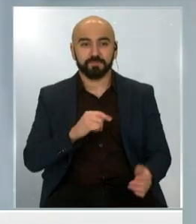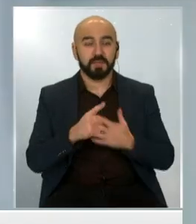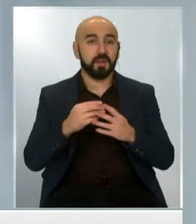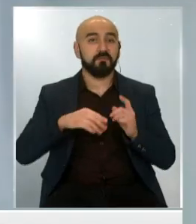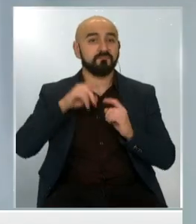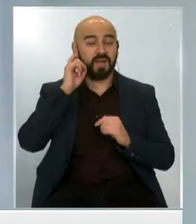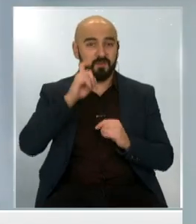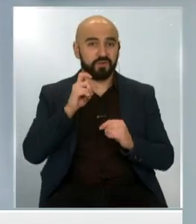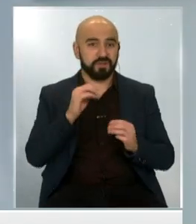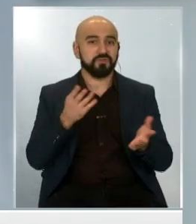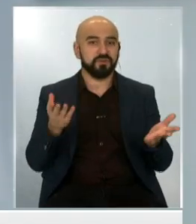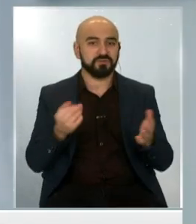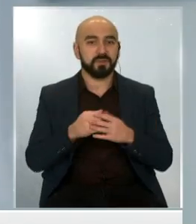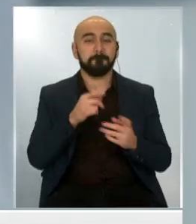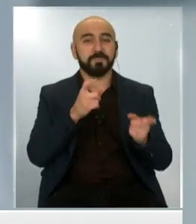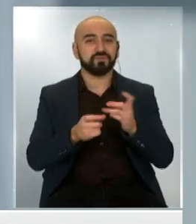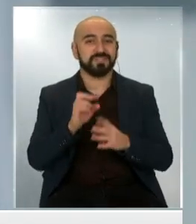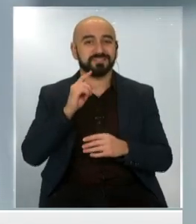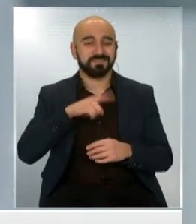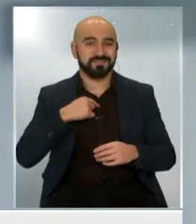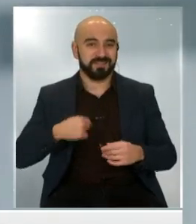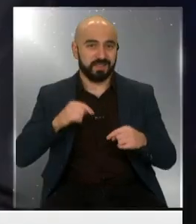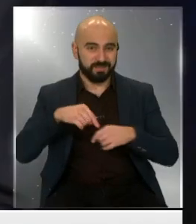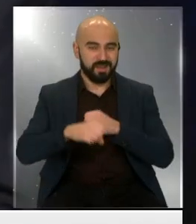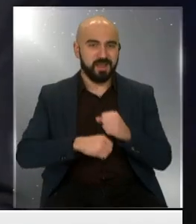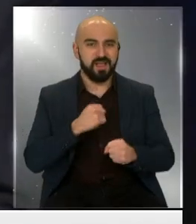preferida de los usuarios en China este año.